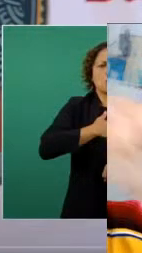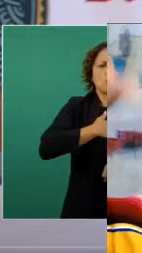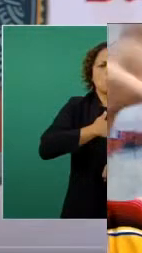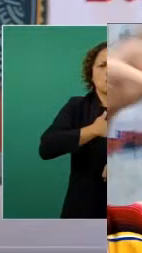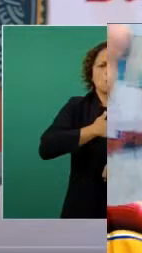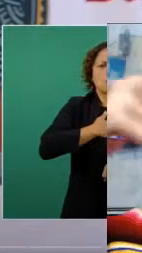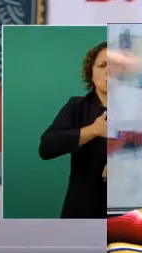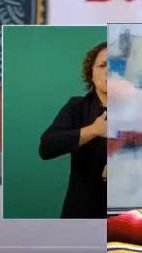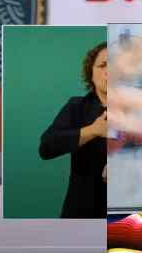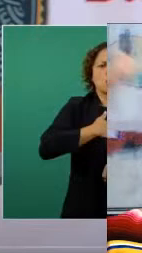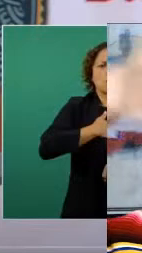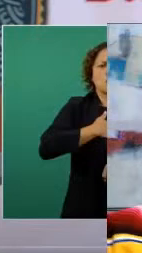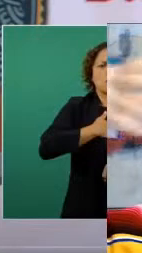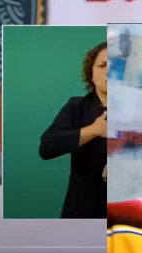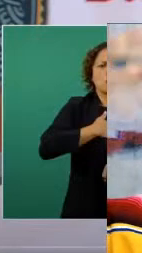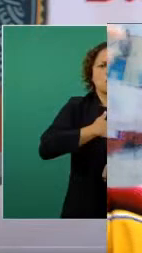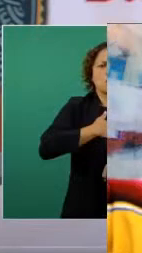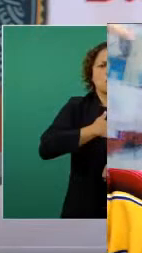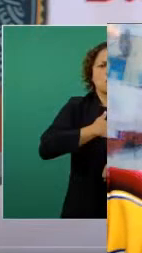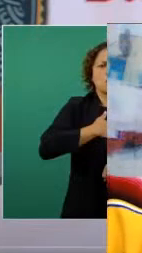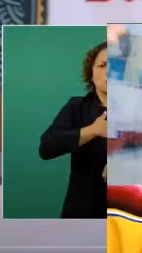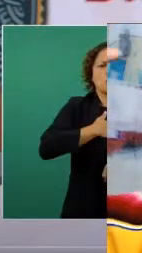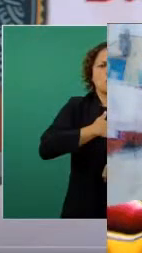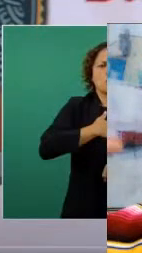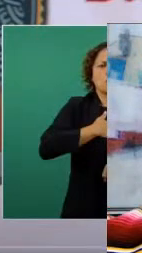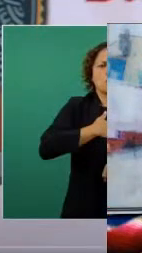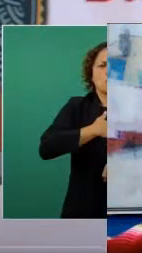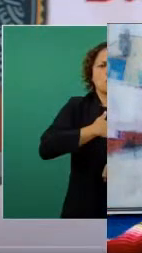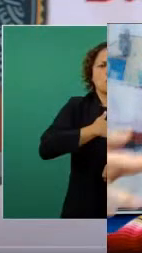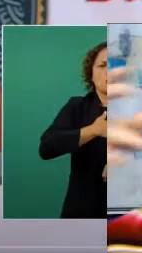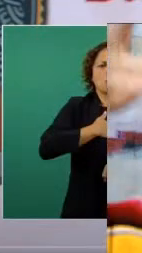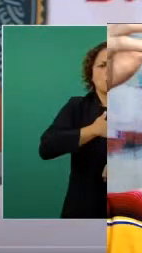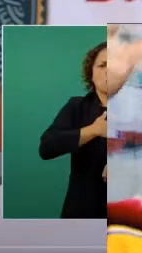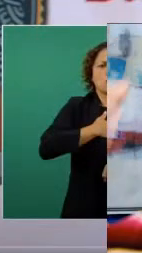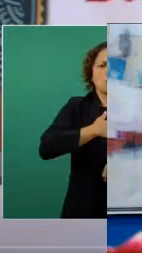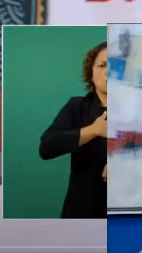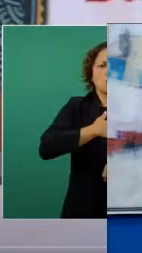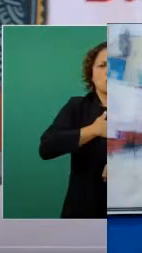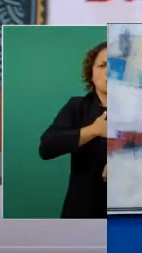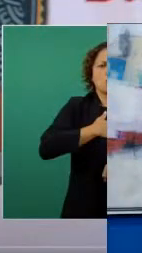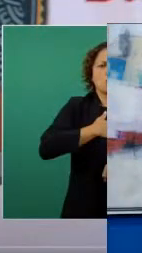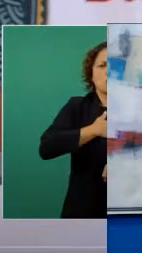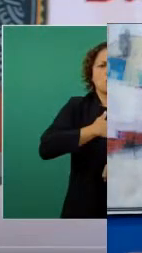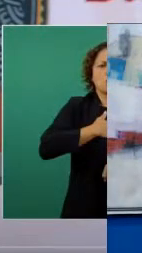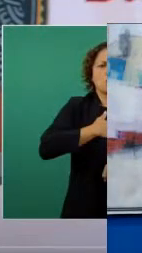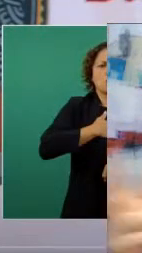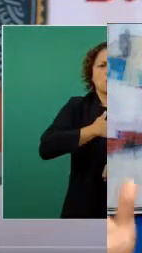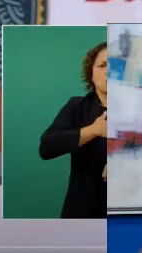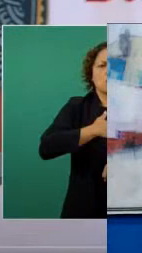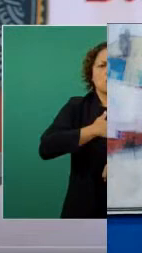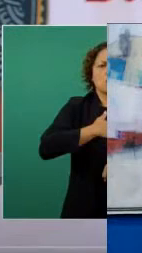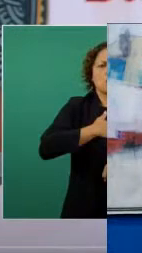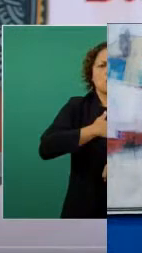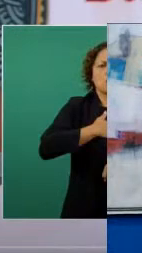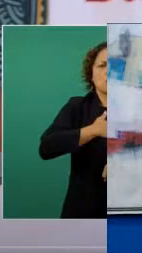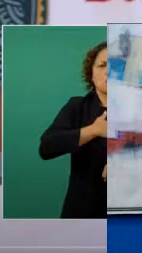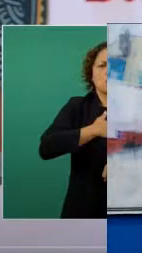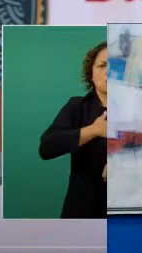zarandearon su cabeza allá entre los edificios, junto con otras